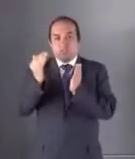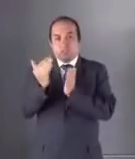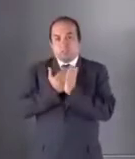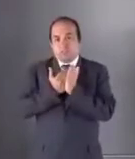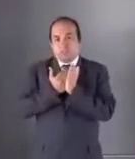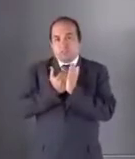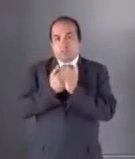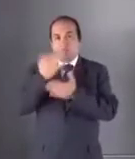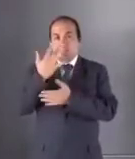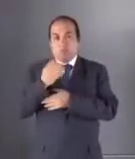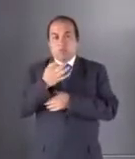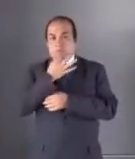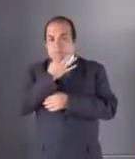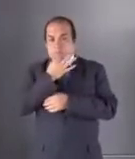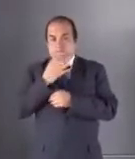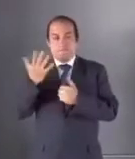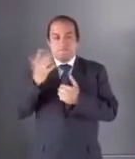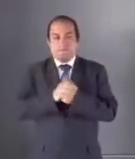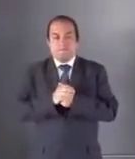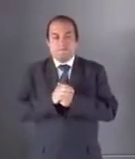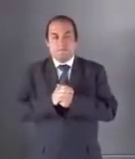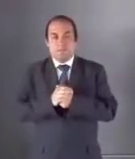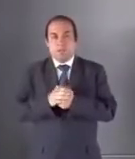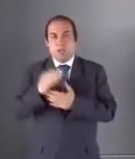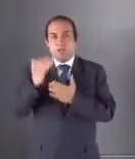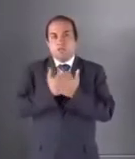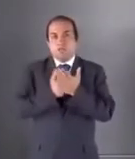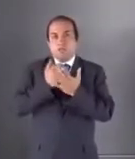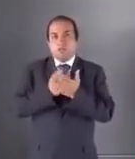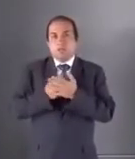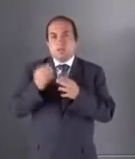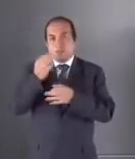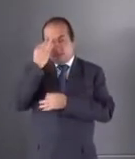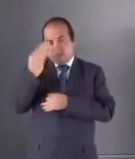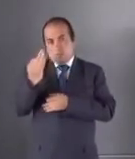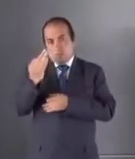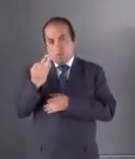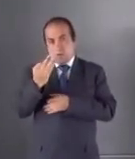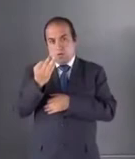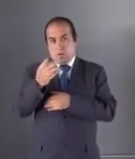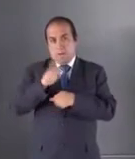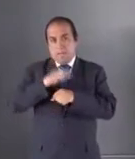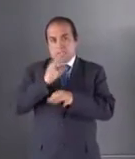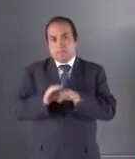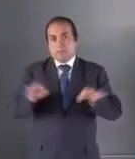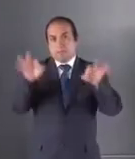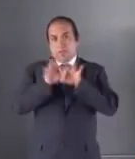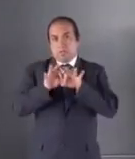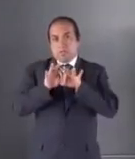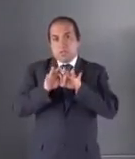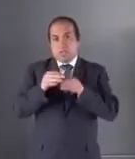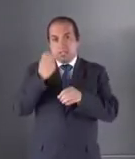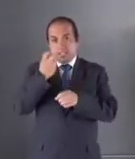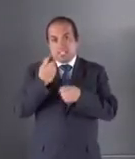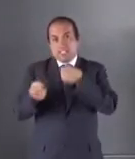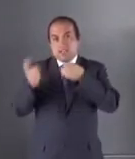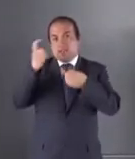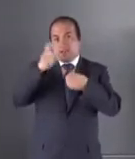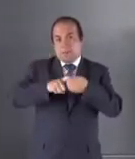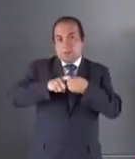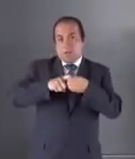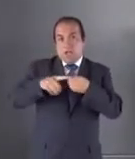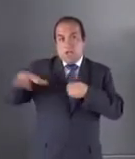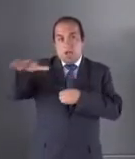tiempo tiene un impacto aún más importante y es la accesibilidad a zonas